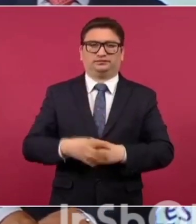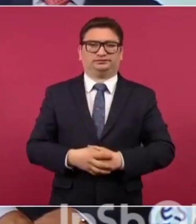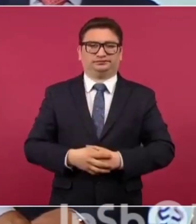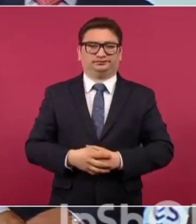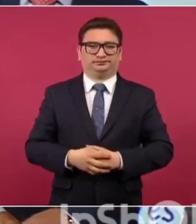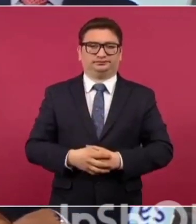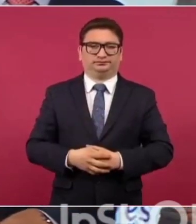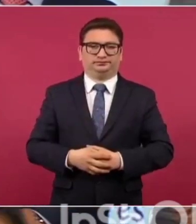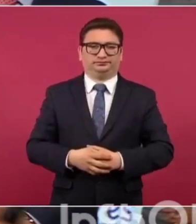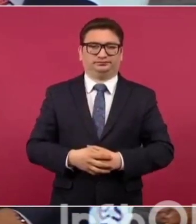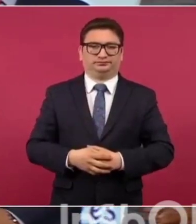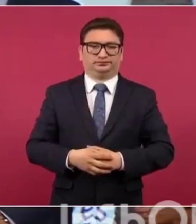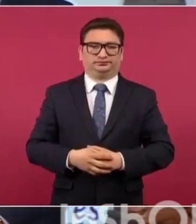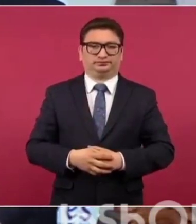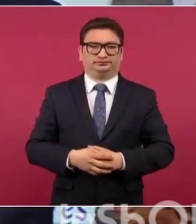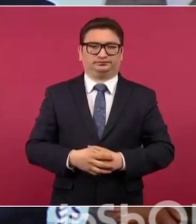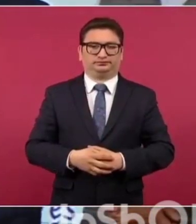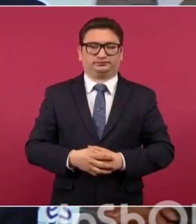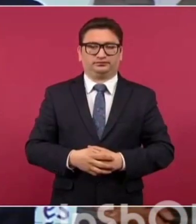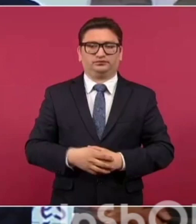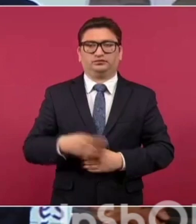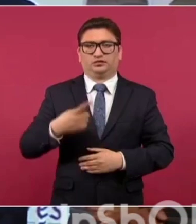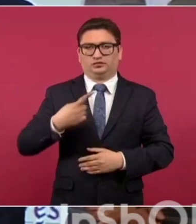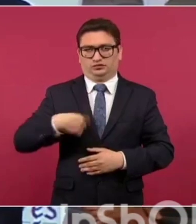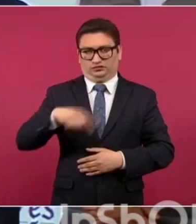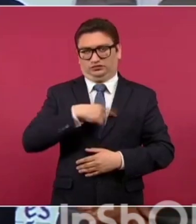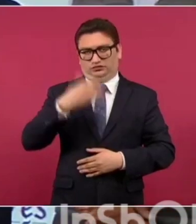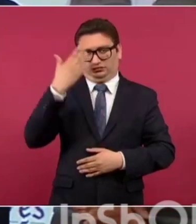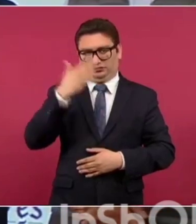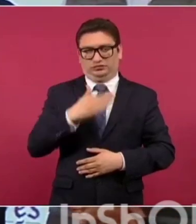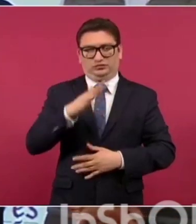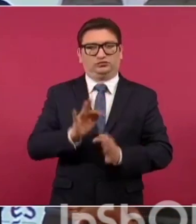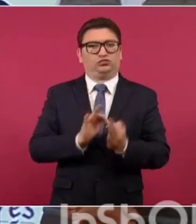estamos pues enfrentando una inflación